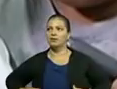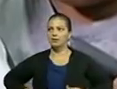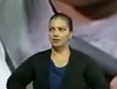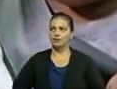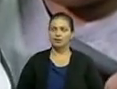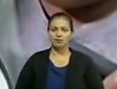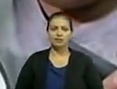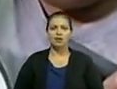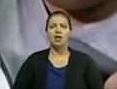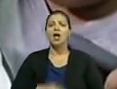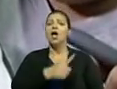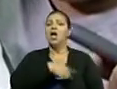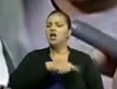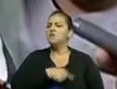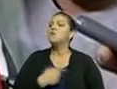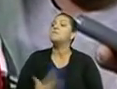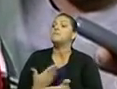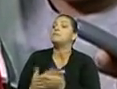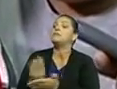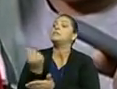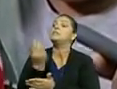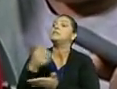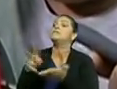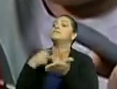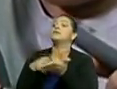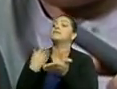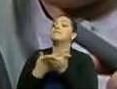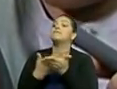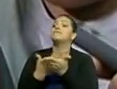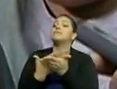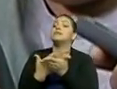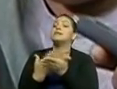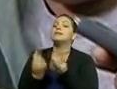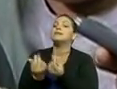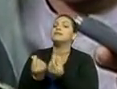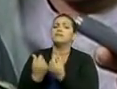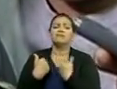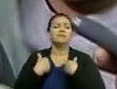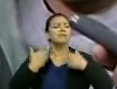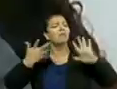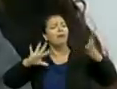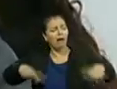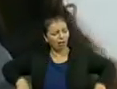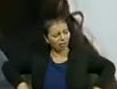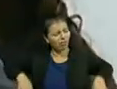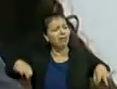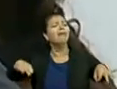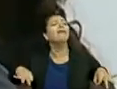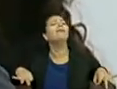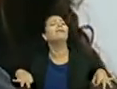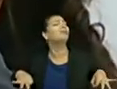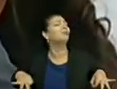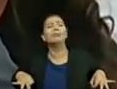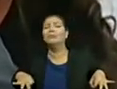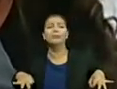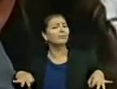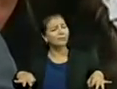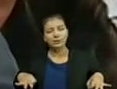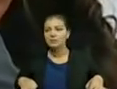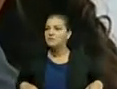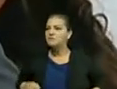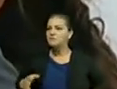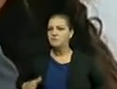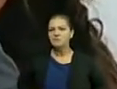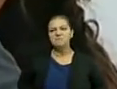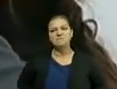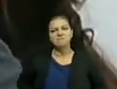plata, querían plata, y necesitaban plata, y no, decía, yo no tengo plata, ¿de dónde le voy a dar plata? ¿Dónde lo golpearon? En la cabeza. Sí me